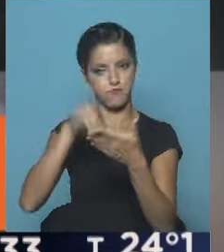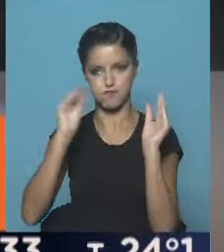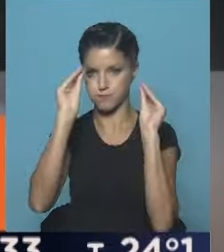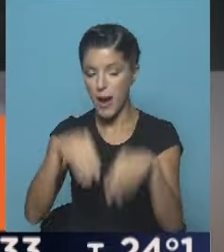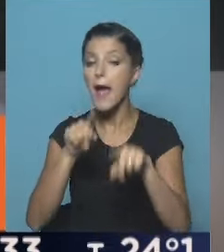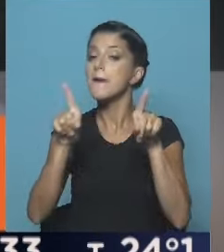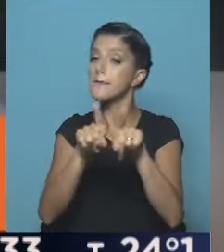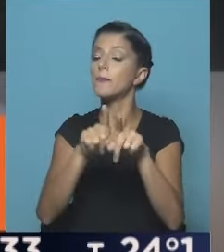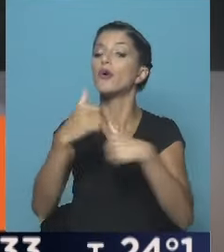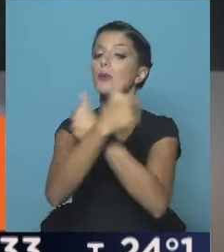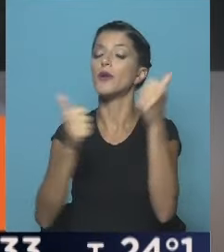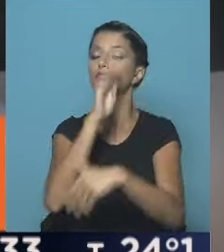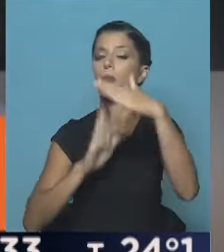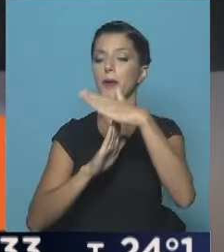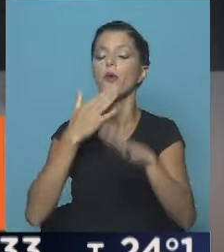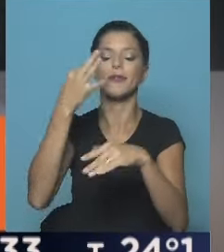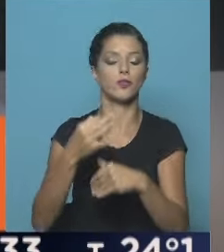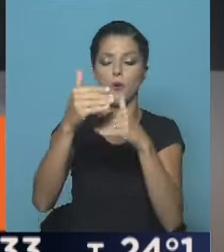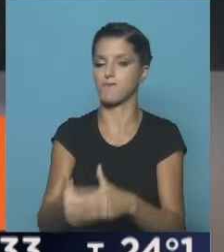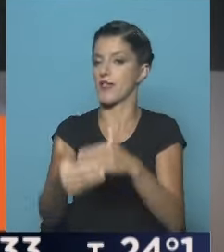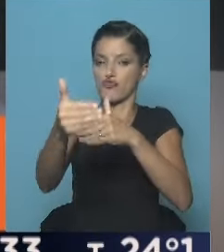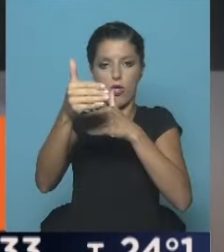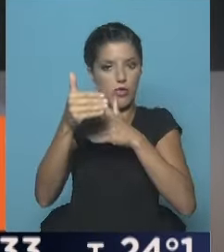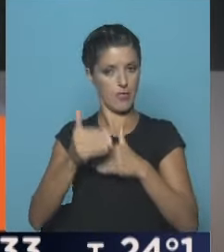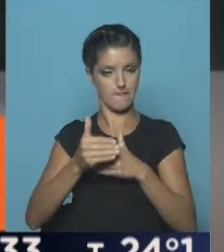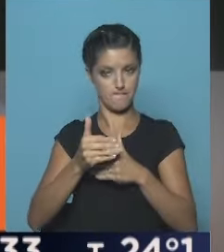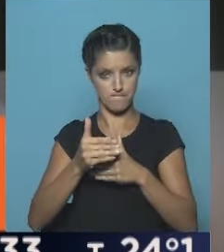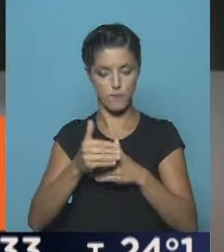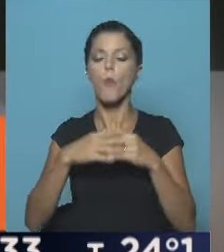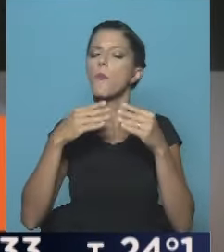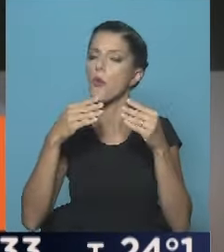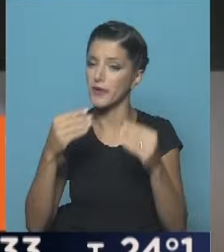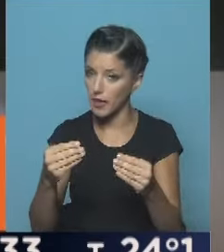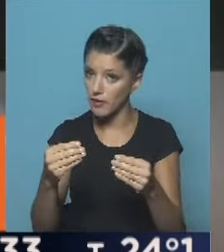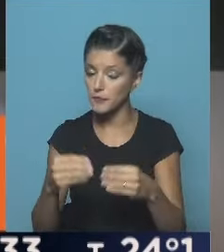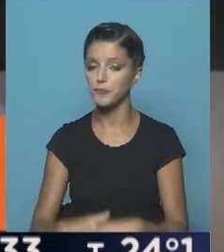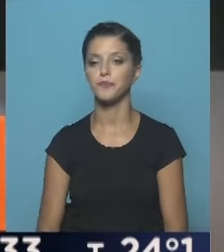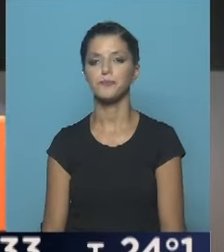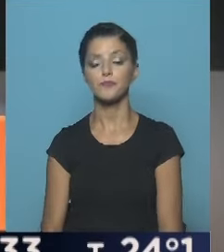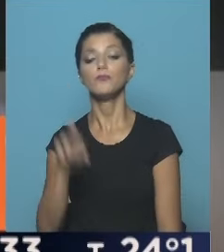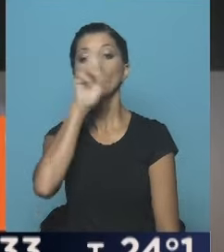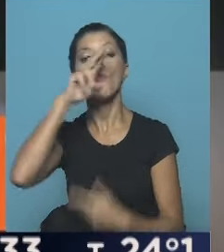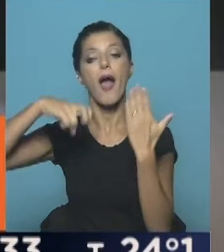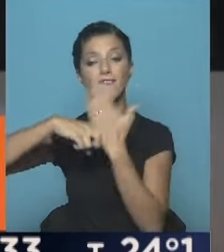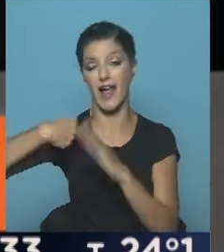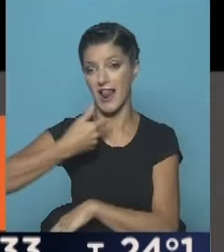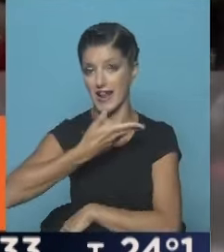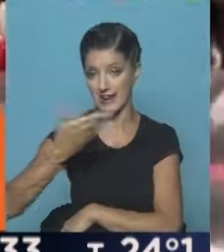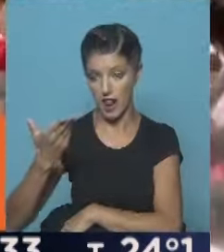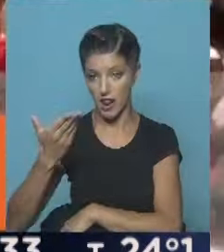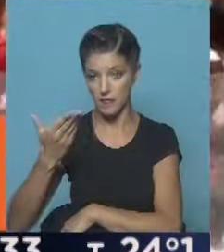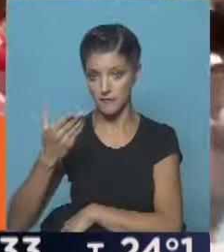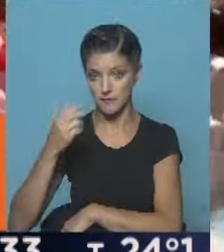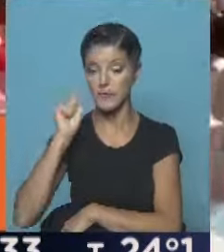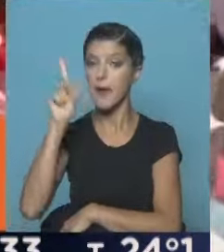tribunal decidió dar marcha atrás. Dieron marcha atrás luego de que además la fiscal general del país, la fiscal general